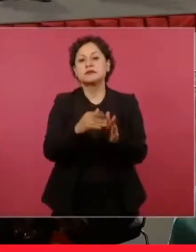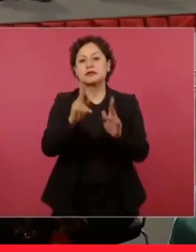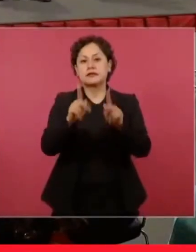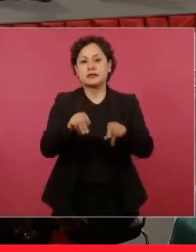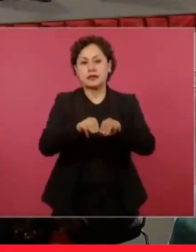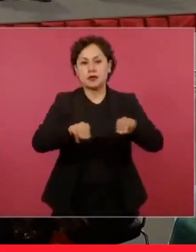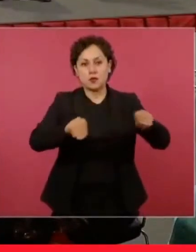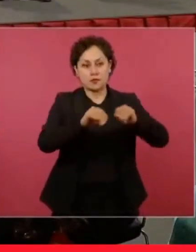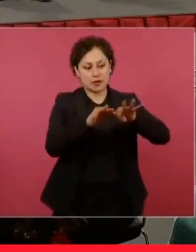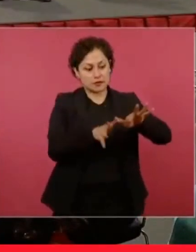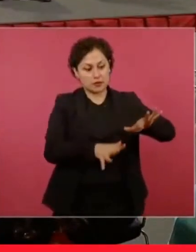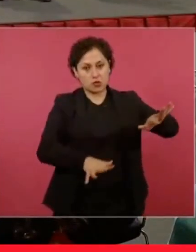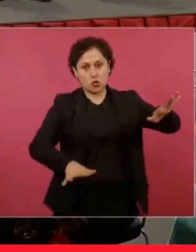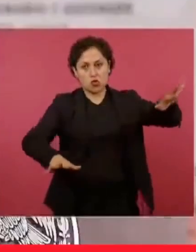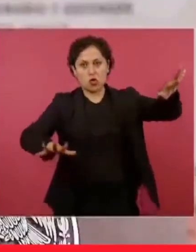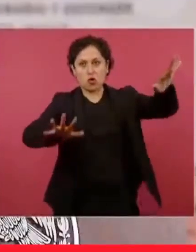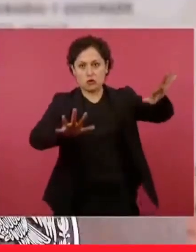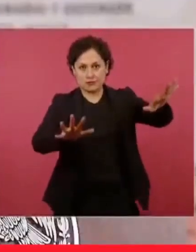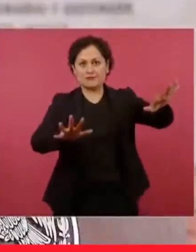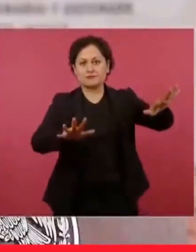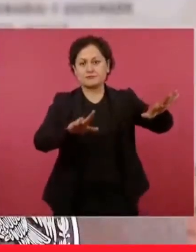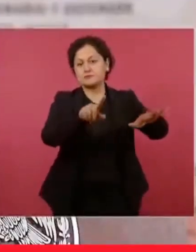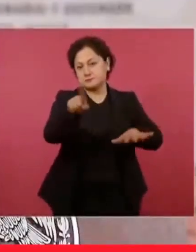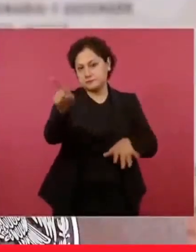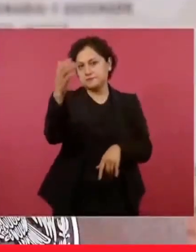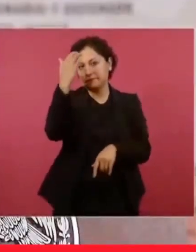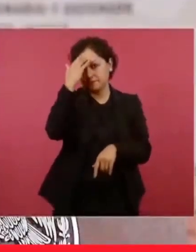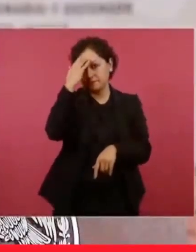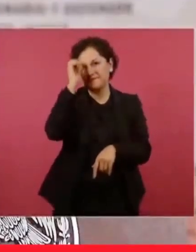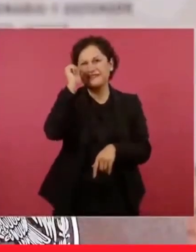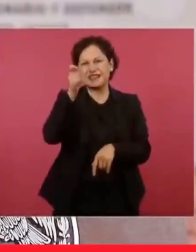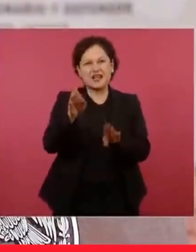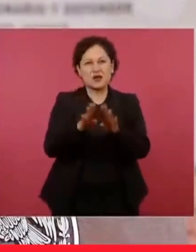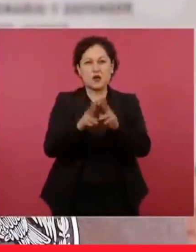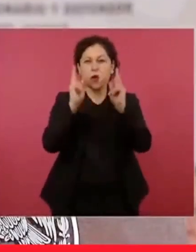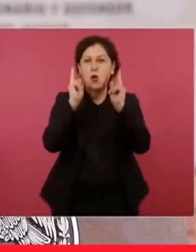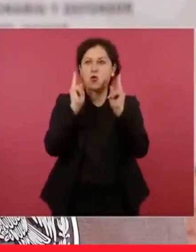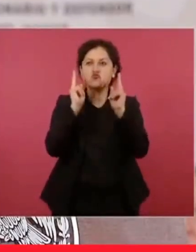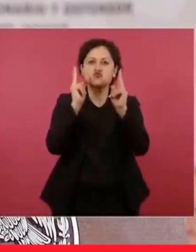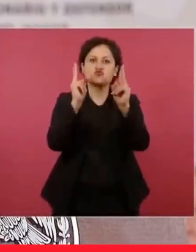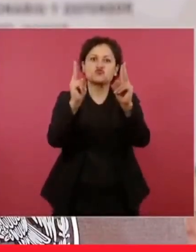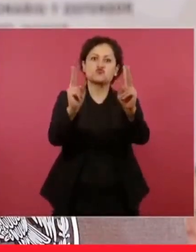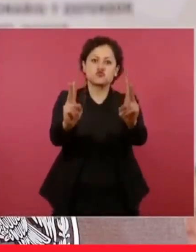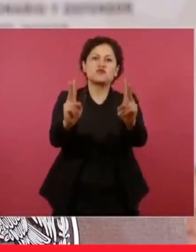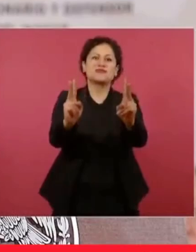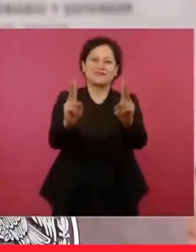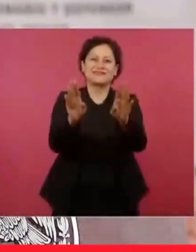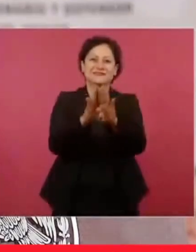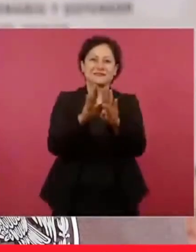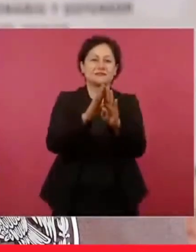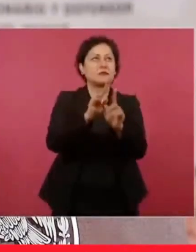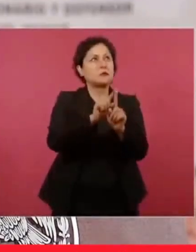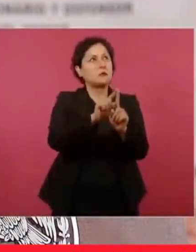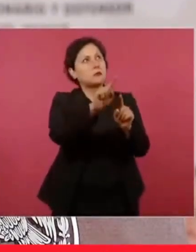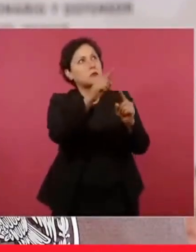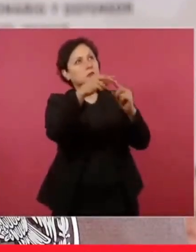de transmisión creo que todas las conocemos, son estas torres que vemos cuando vamos en los caminos, en las carreteras.